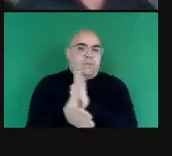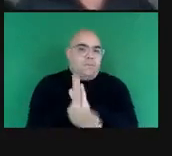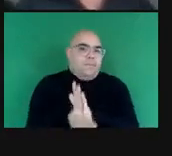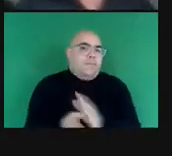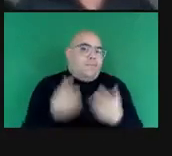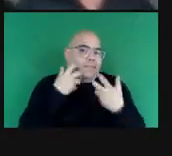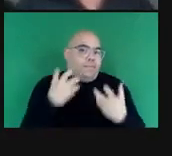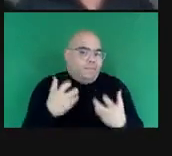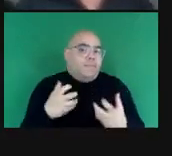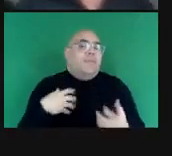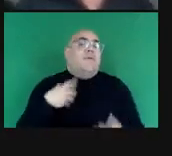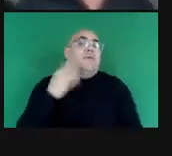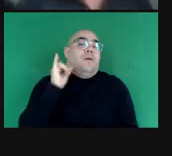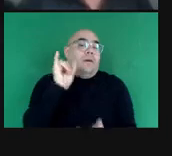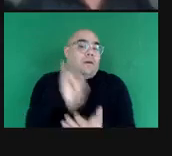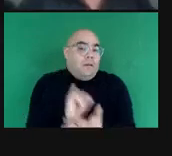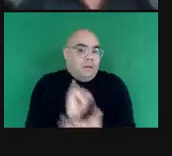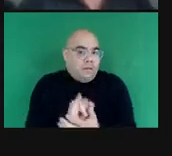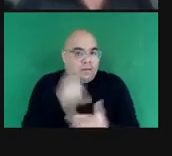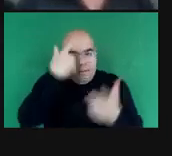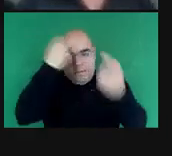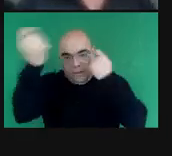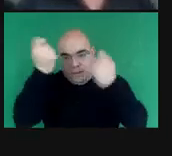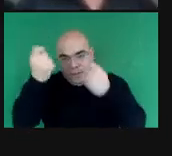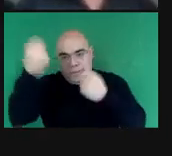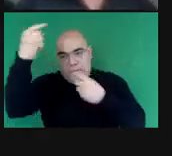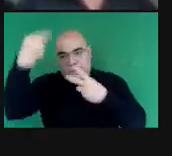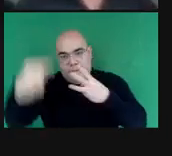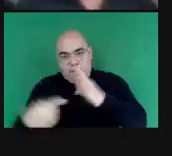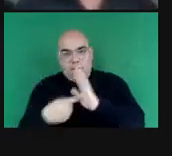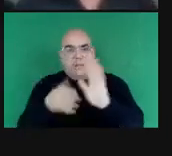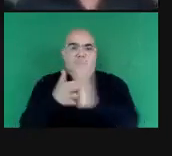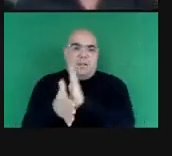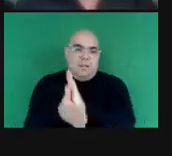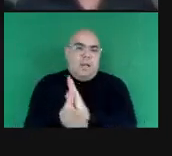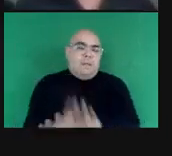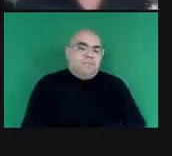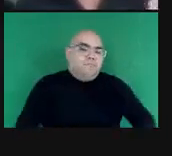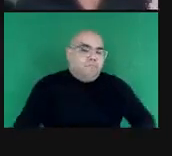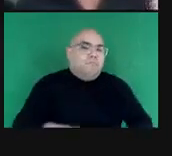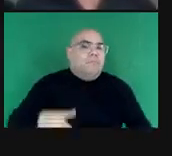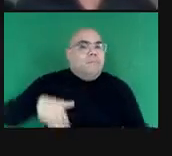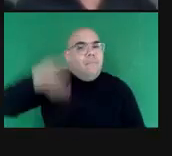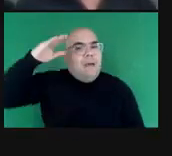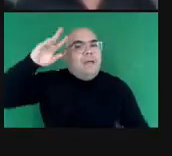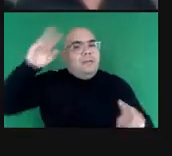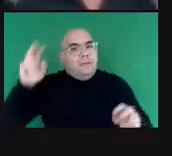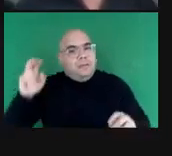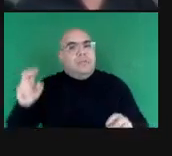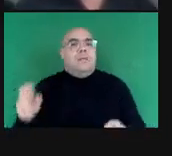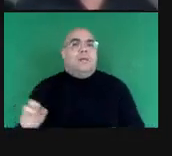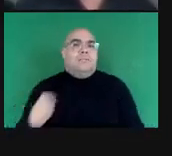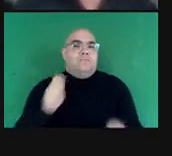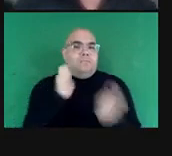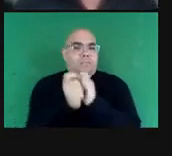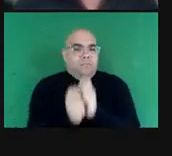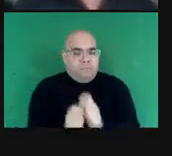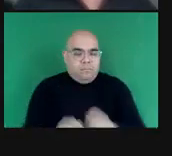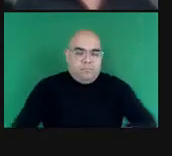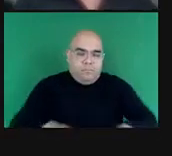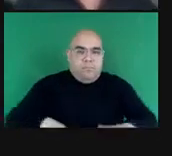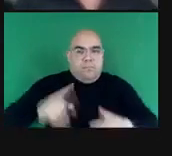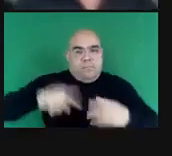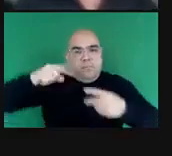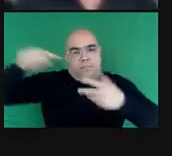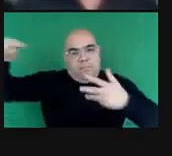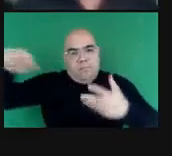y mezclando las estrategias de conservación patrimonial en las cuales se hace estas escalas de conservación en las superficies